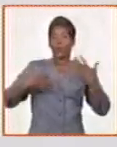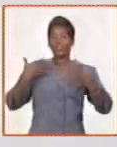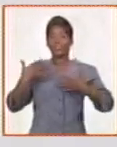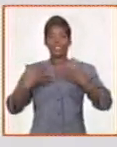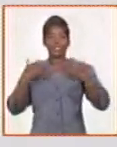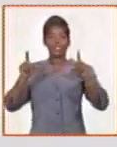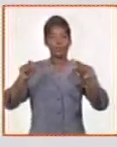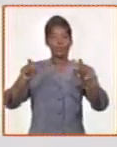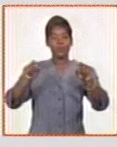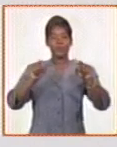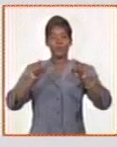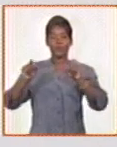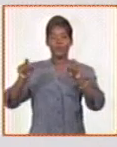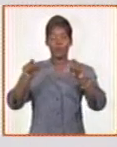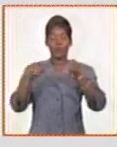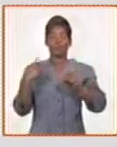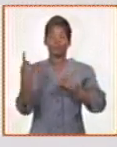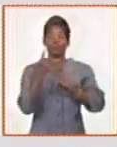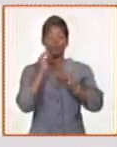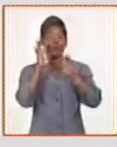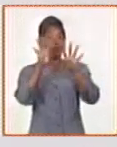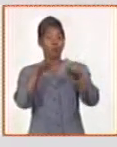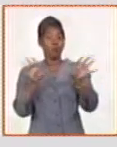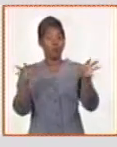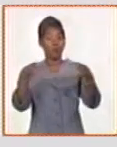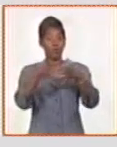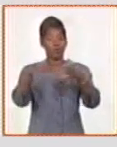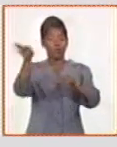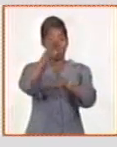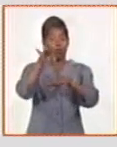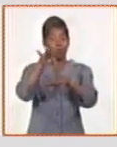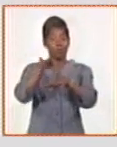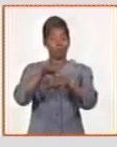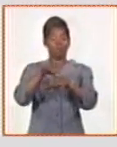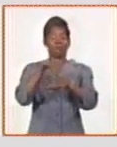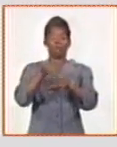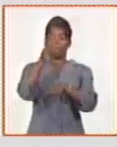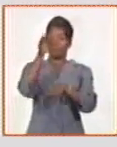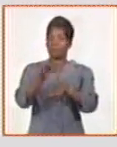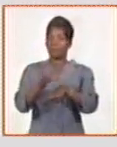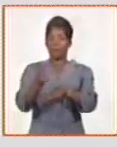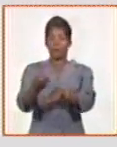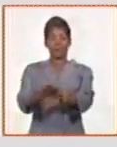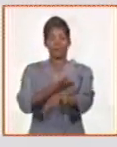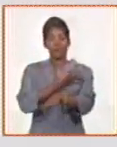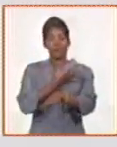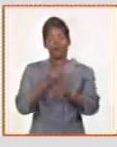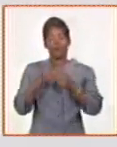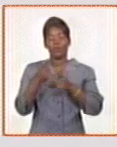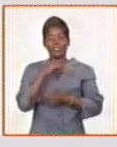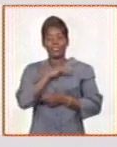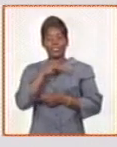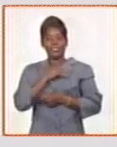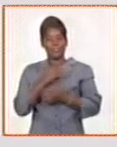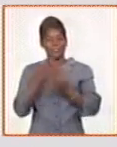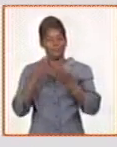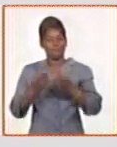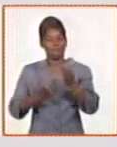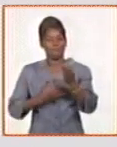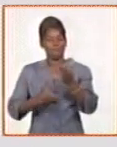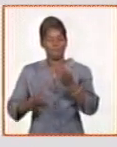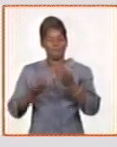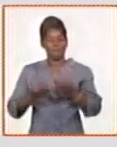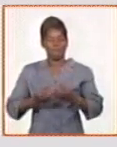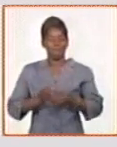y por eso es que a veces surgen cosas similares. Colmenita silvestre. Las semillas, o